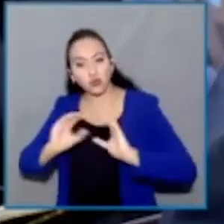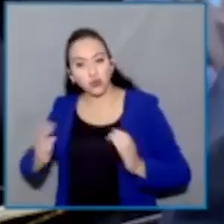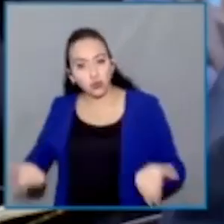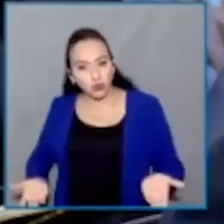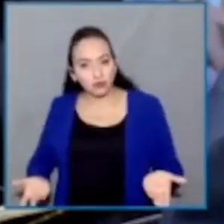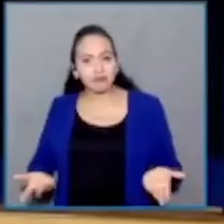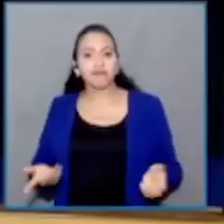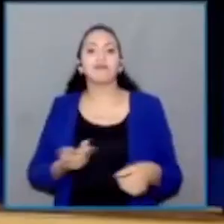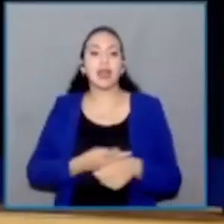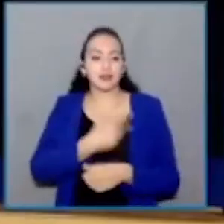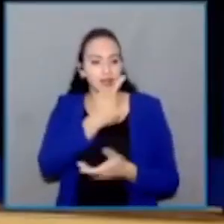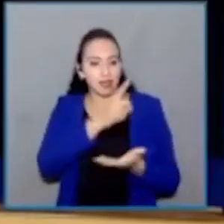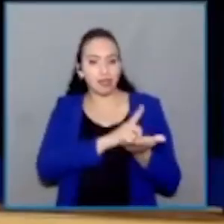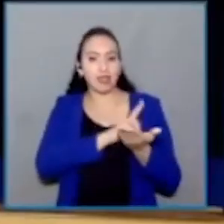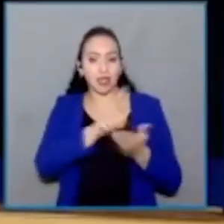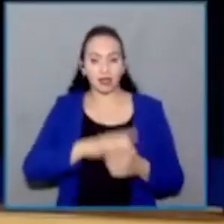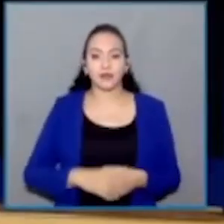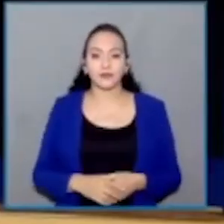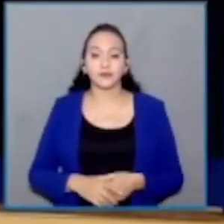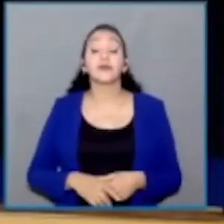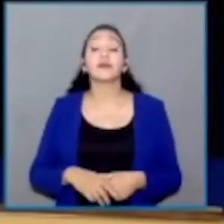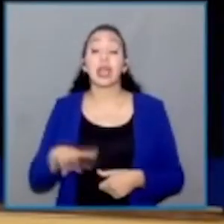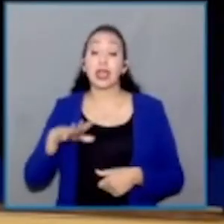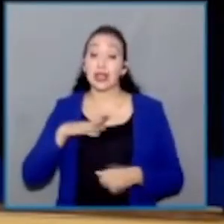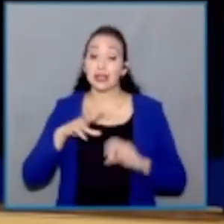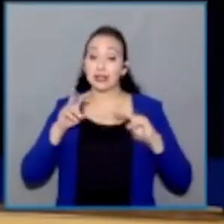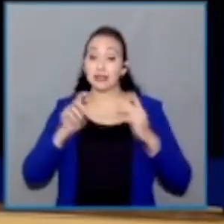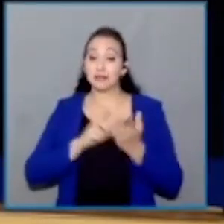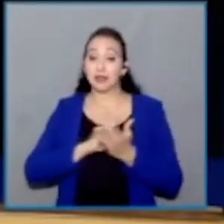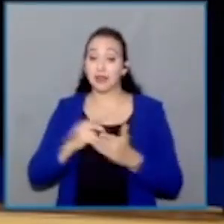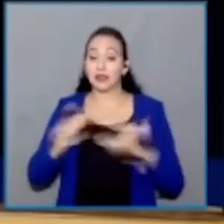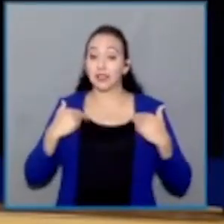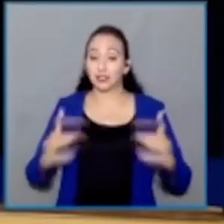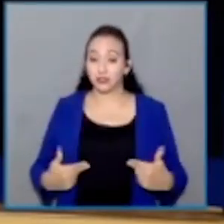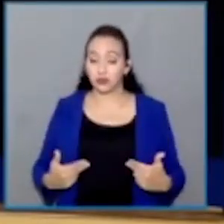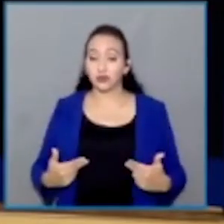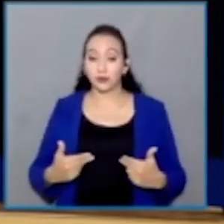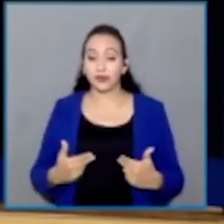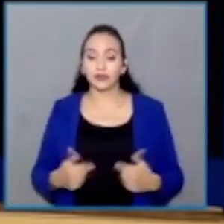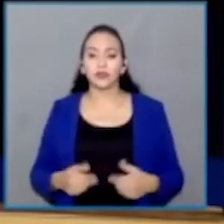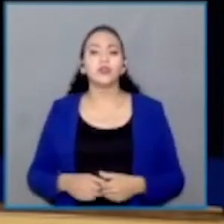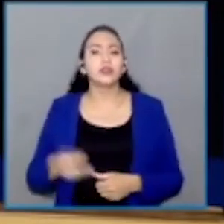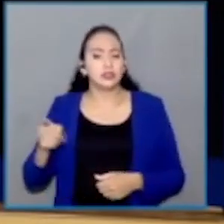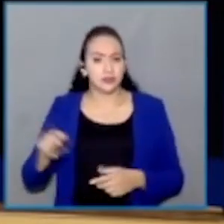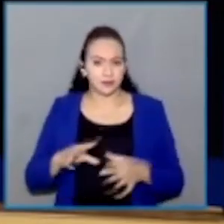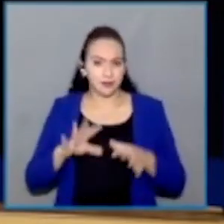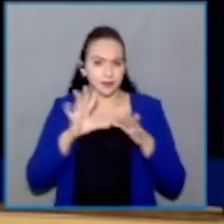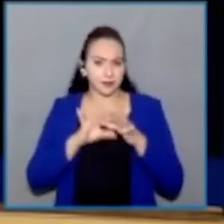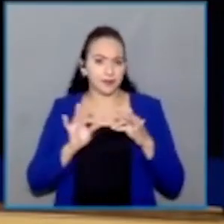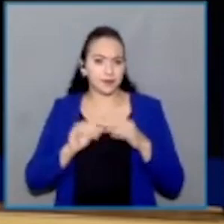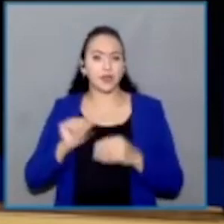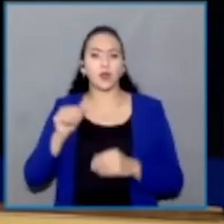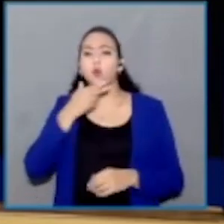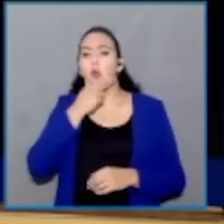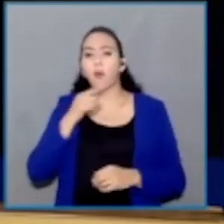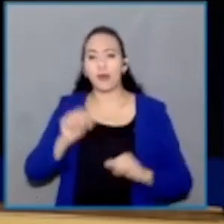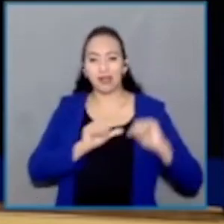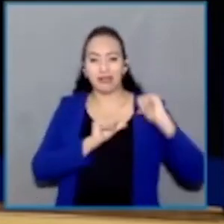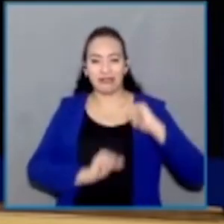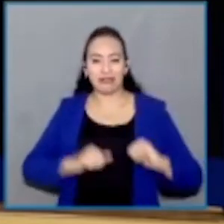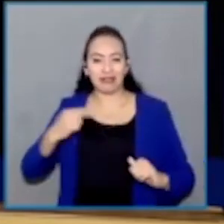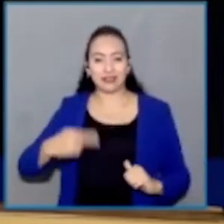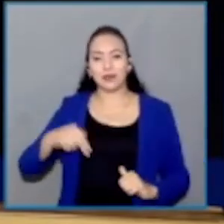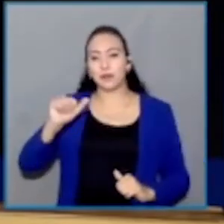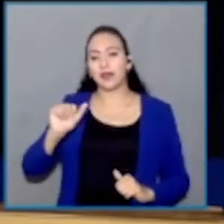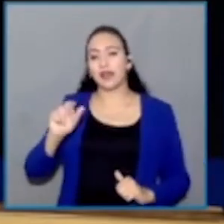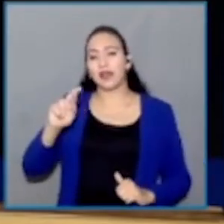Humanos, Igualdad de Género y Asuntos Internacionales del Consejo de la Judicatura Federal, Arturo Guerrero Zazueta, también lamentó que en